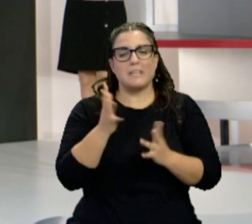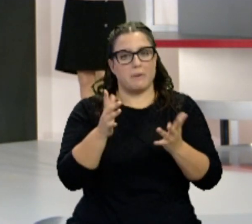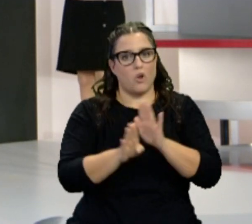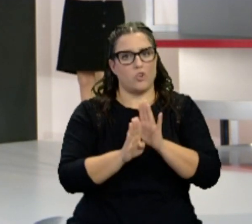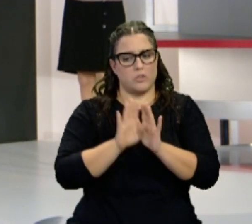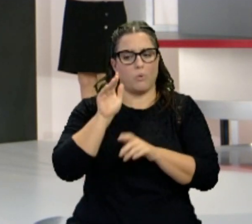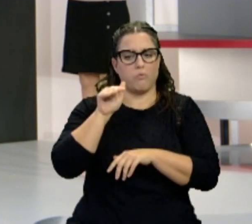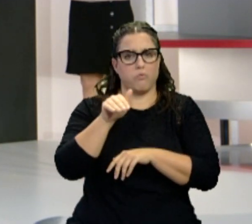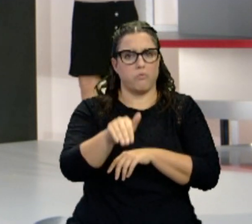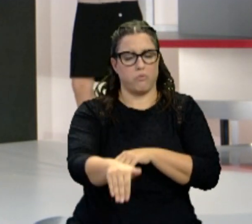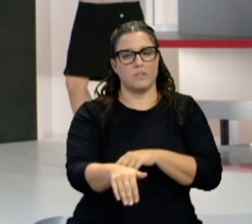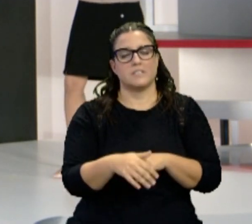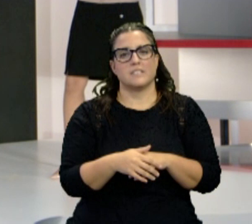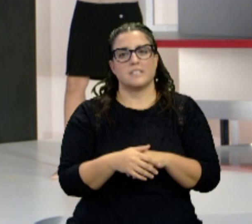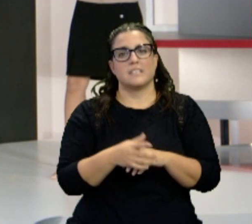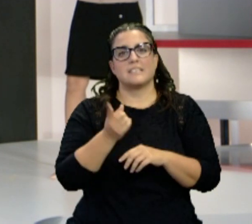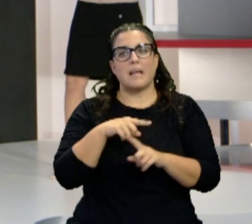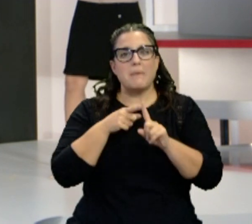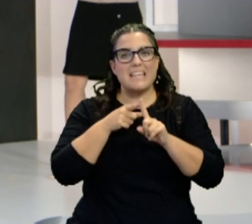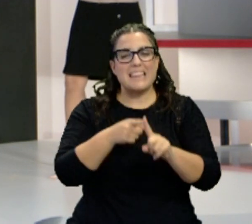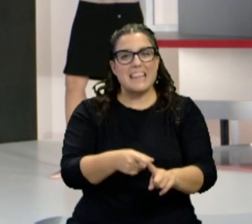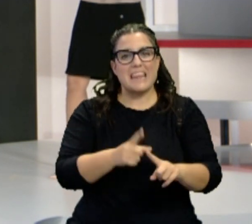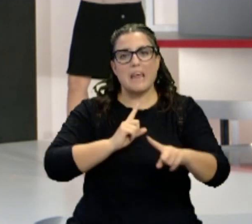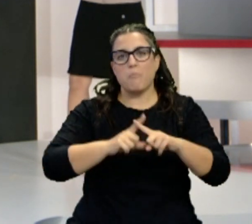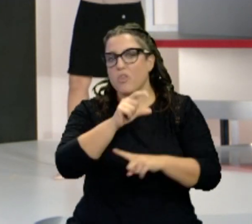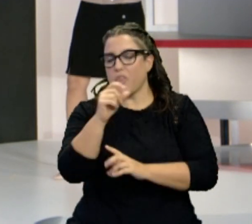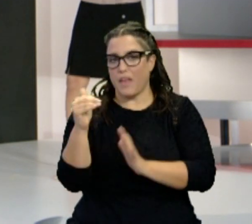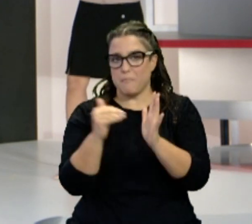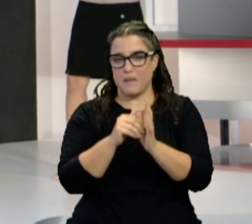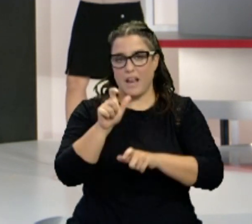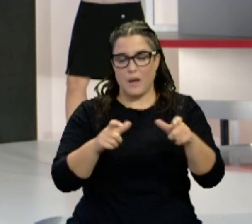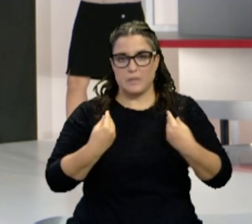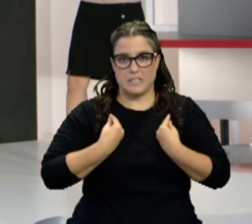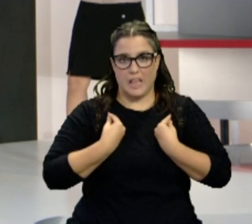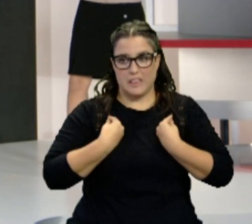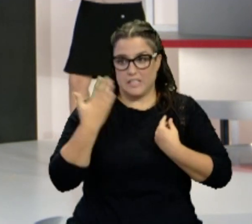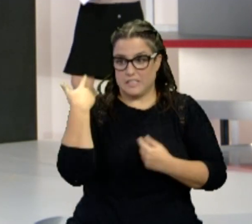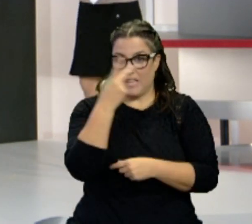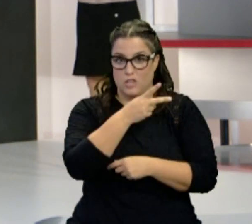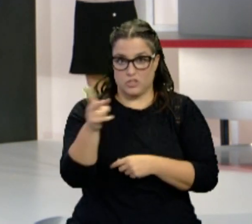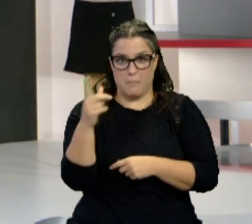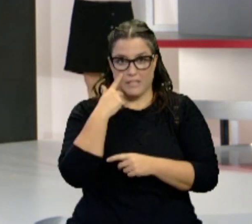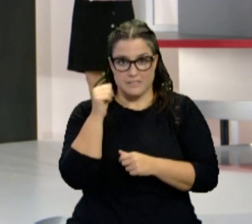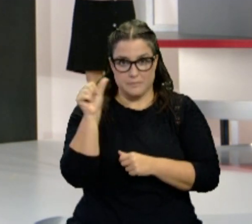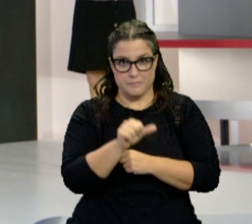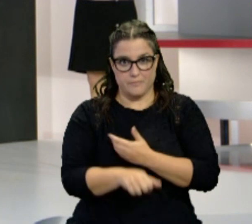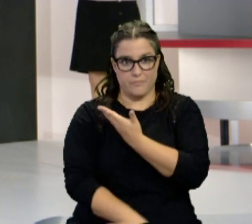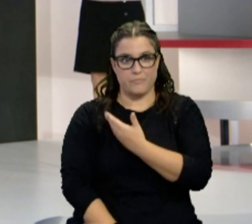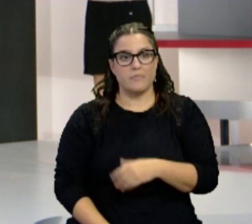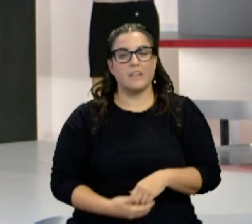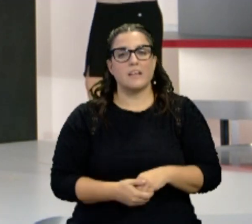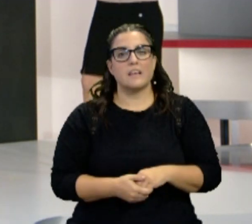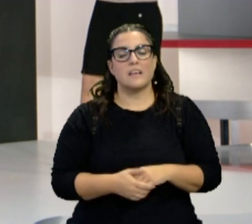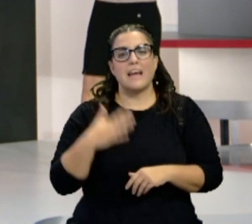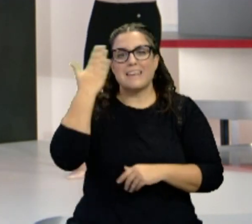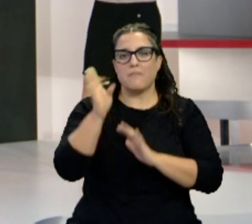baja y eso se refleja también en la incidencia acumulada por cada 100.000 habitantes en las últimas 2 semanas. Vamos a verlo. Navarra sigue